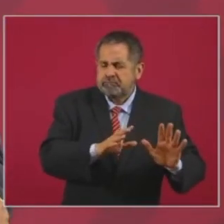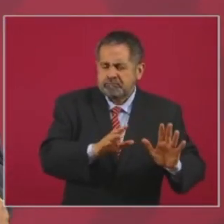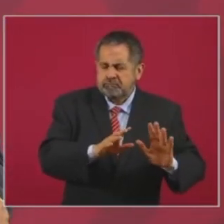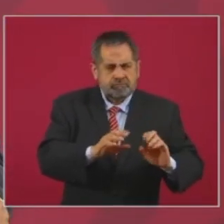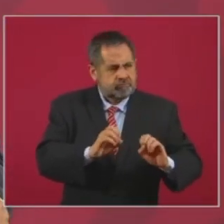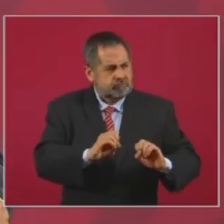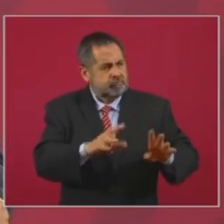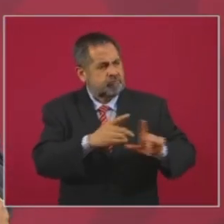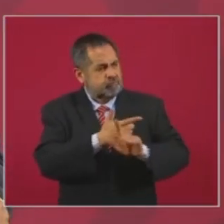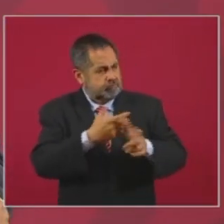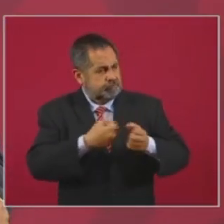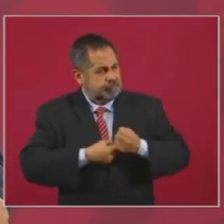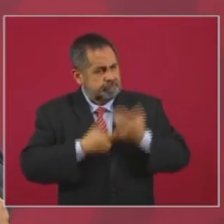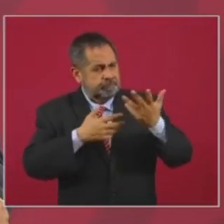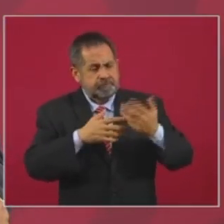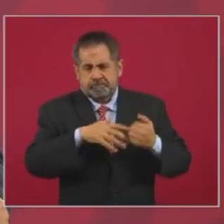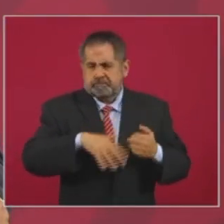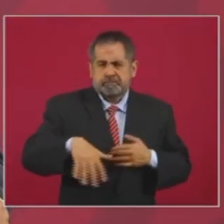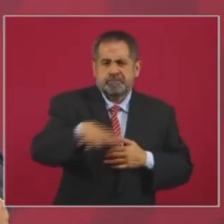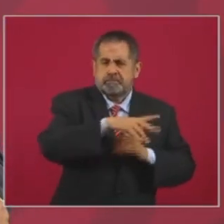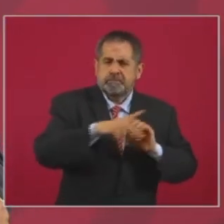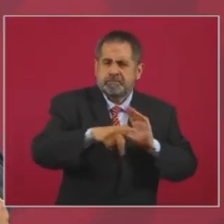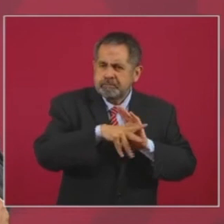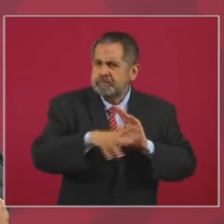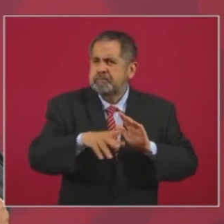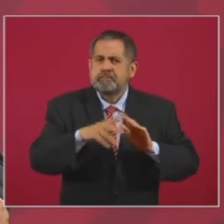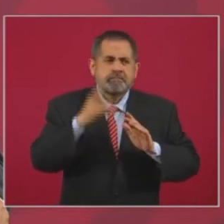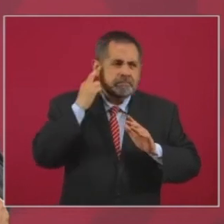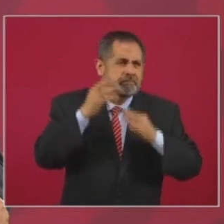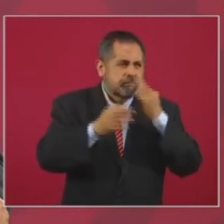que haya plena garantía